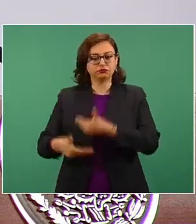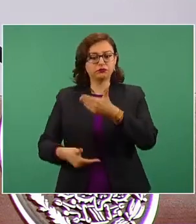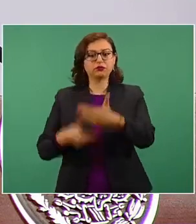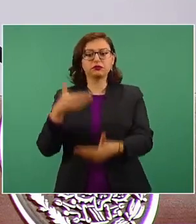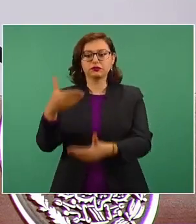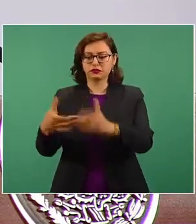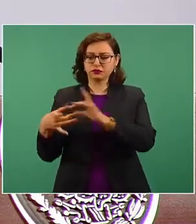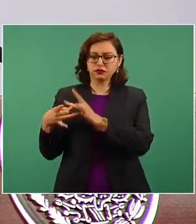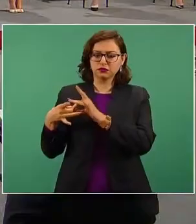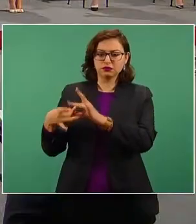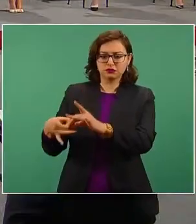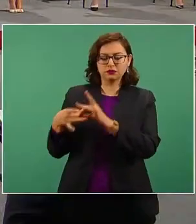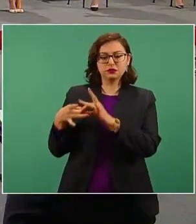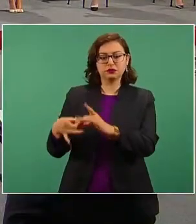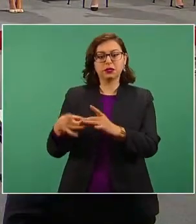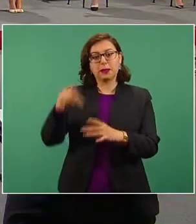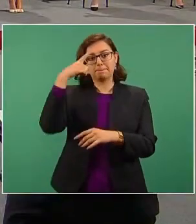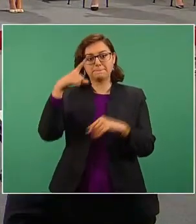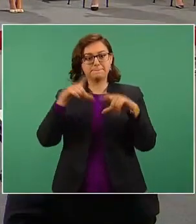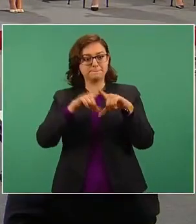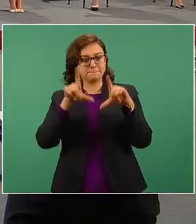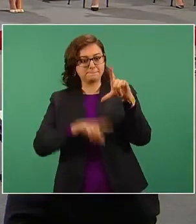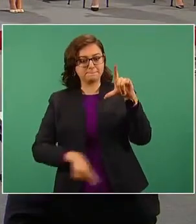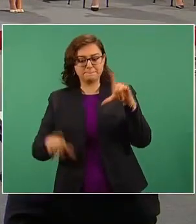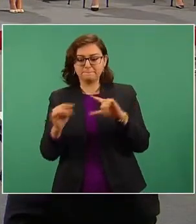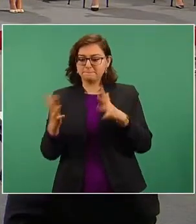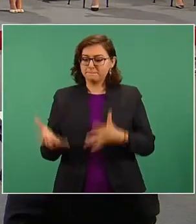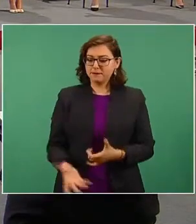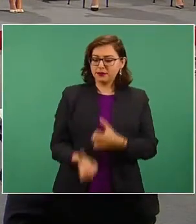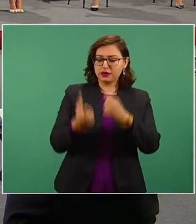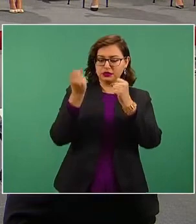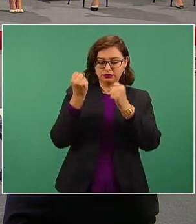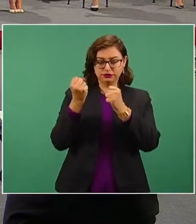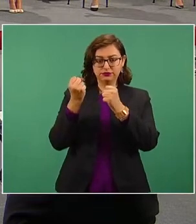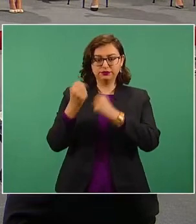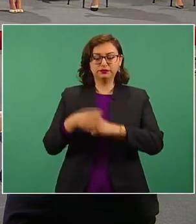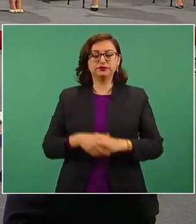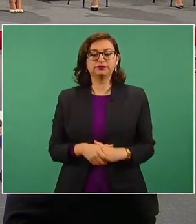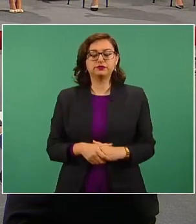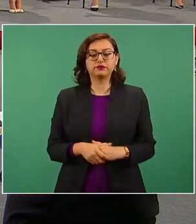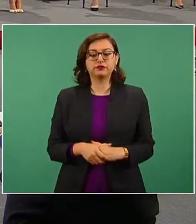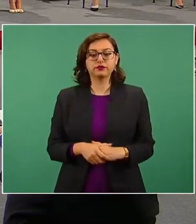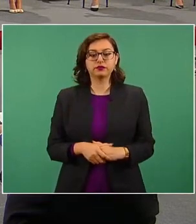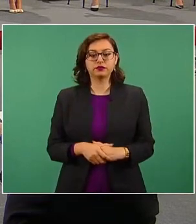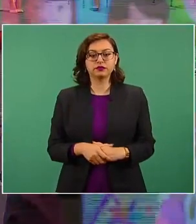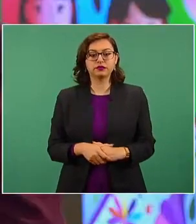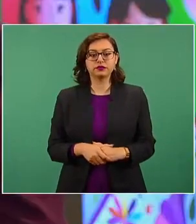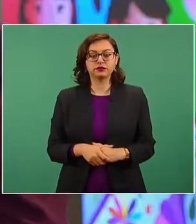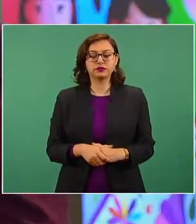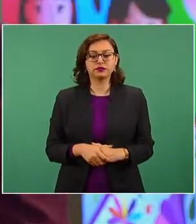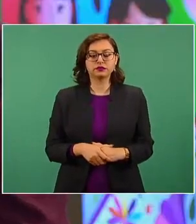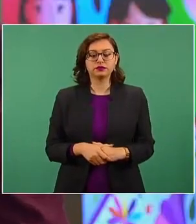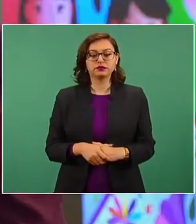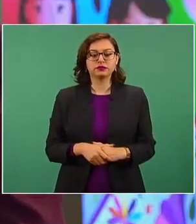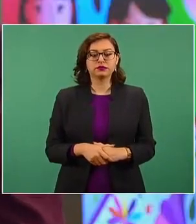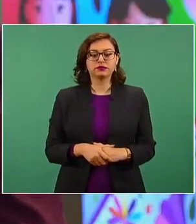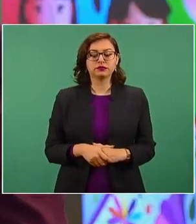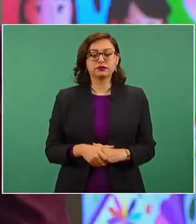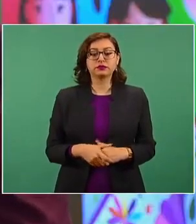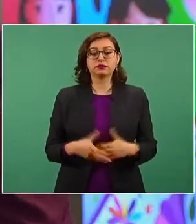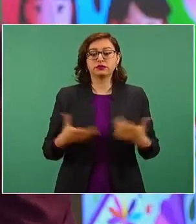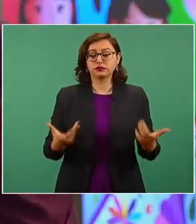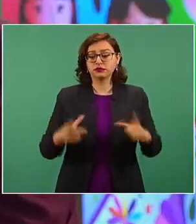principales aliadas en la reconstrucción del país. Porque no podemos avanzar sin poner en el centro